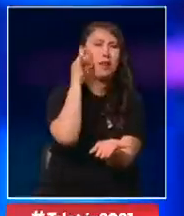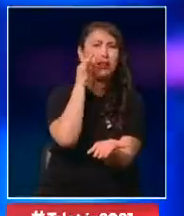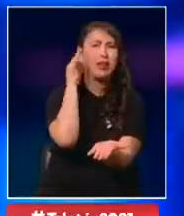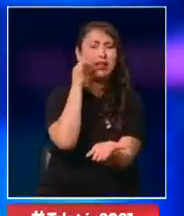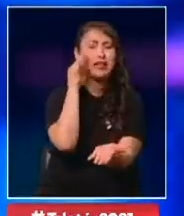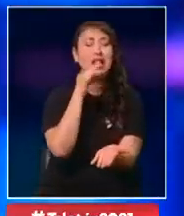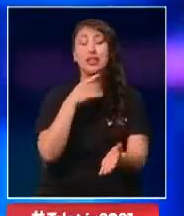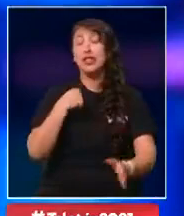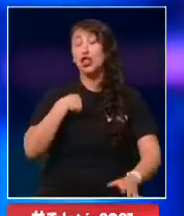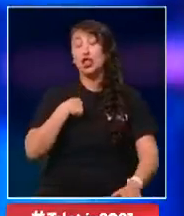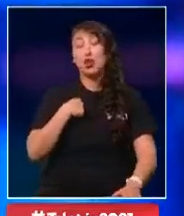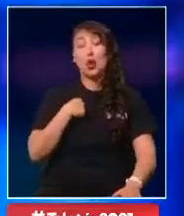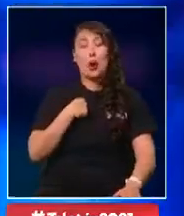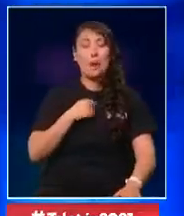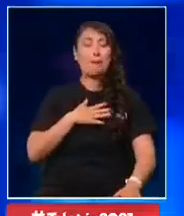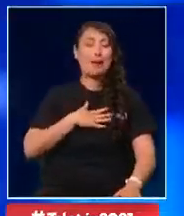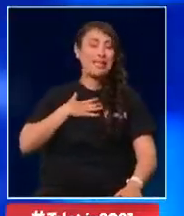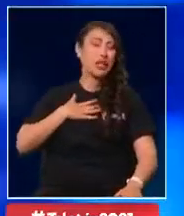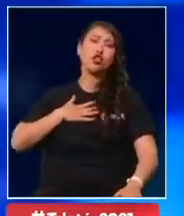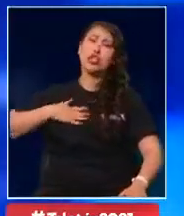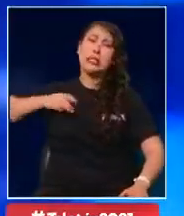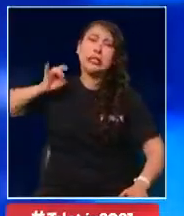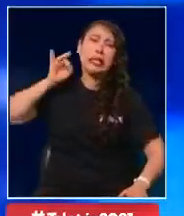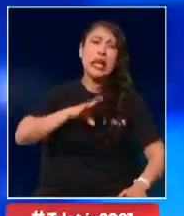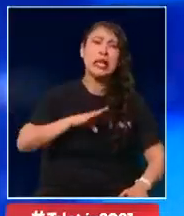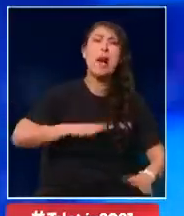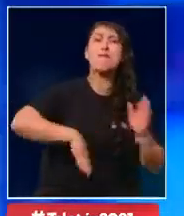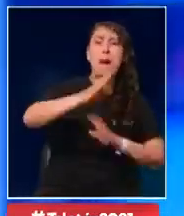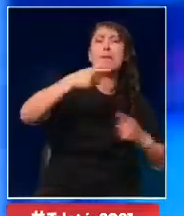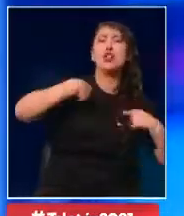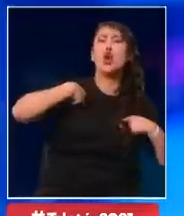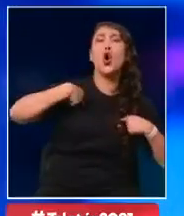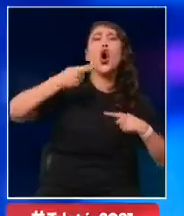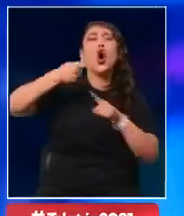Yo me siento más chileno que Lucio Jara.